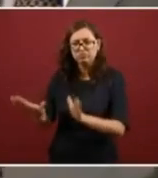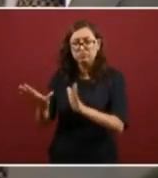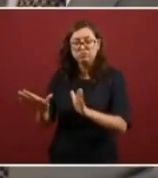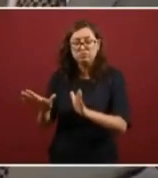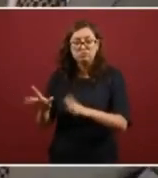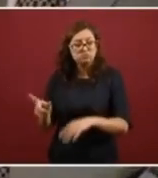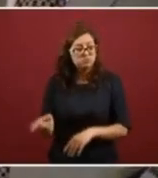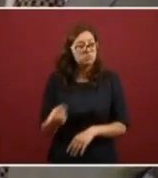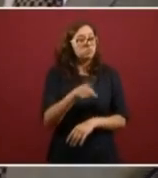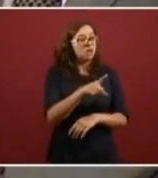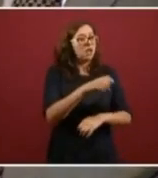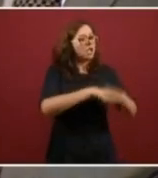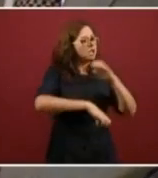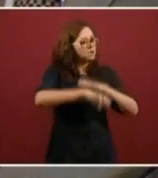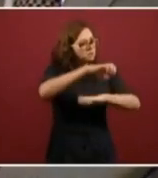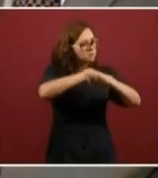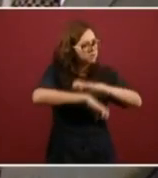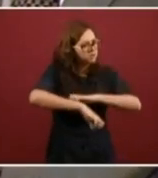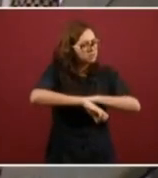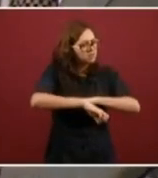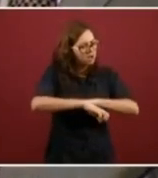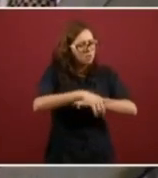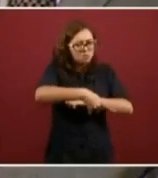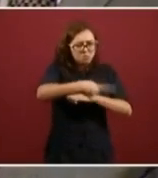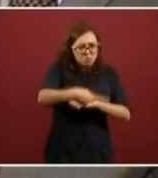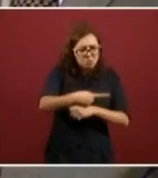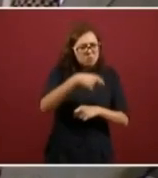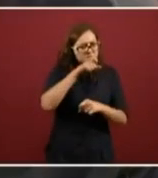dedican a producir a gran escala,